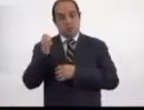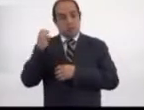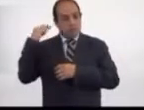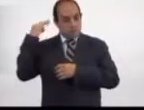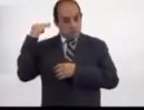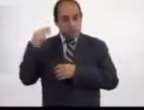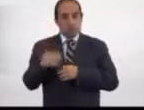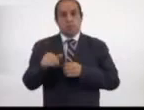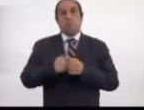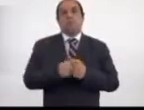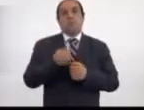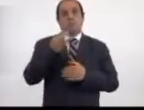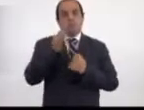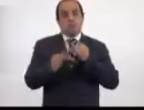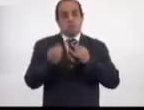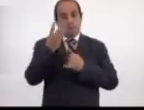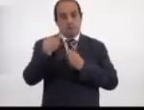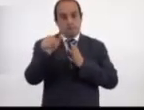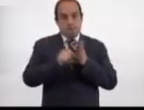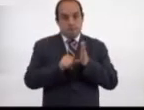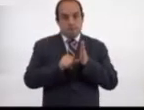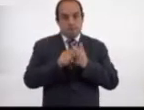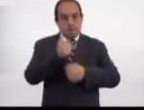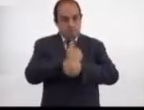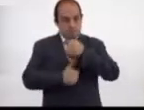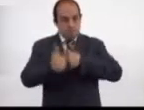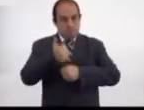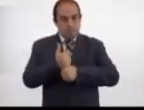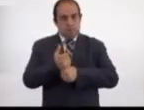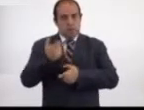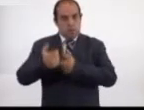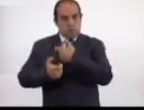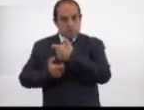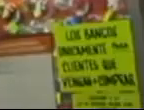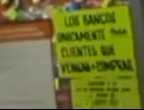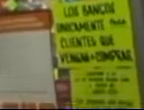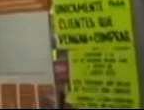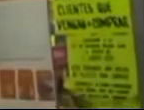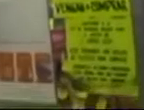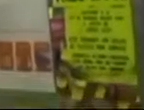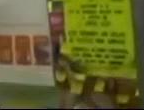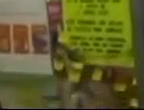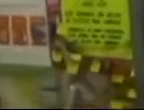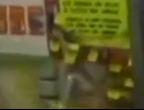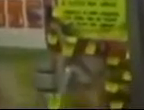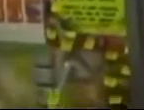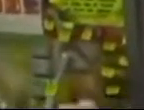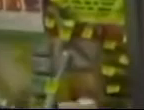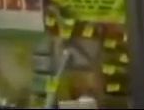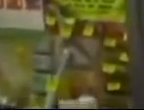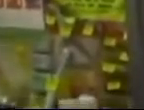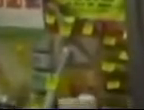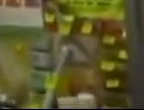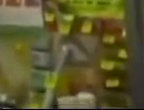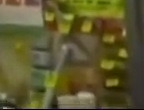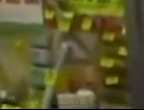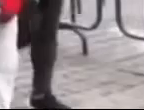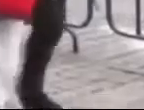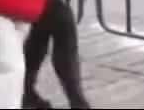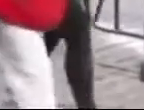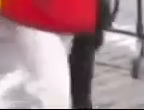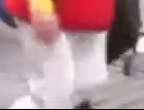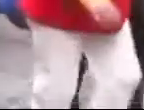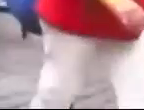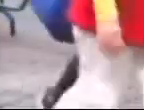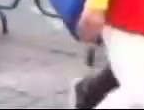inversión extranjera directa, la capital sigue como el principal destino a nivel nacional, y si se compara enero-marzo de 2021